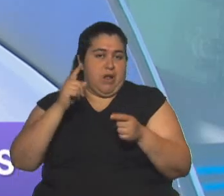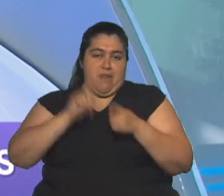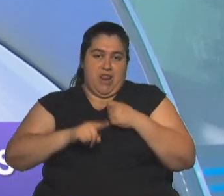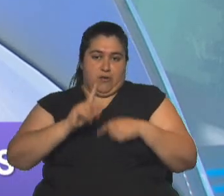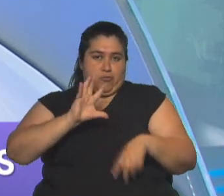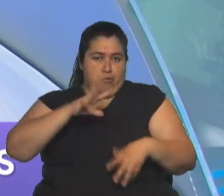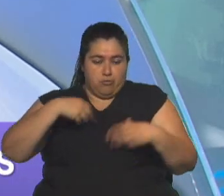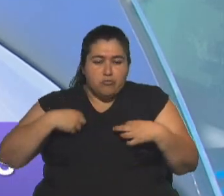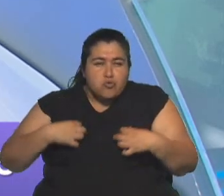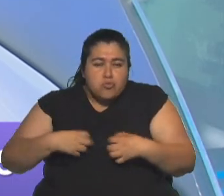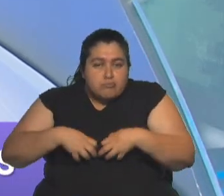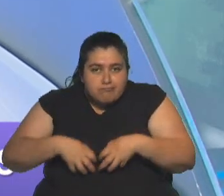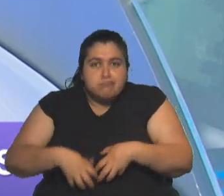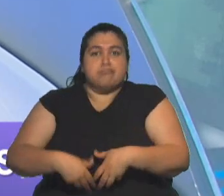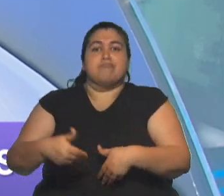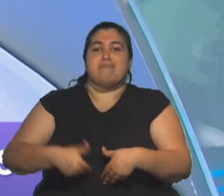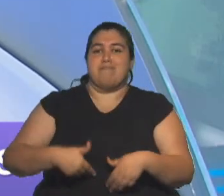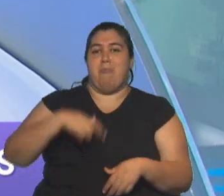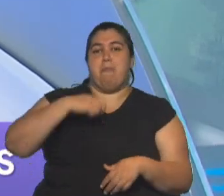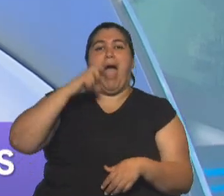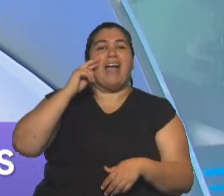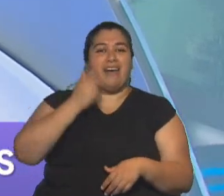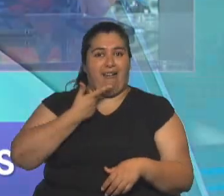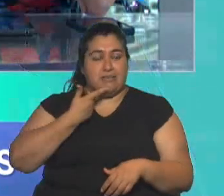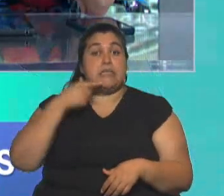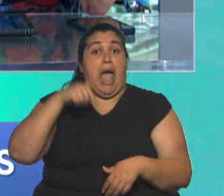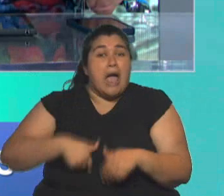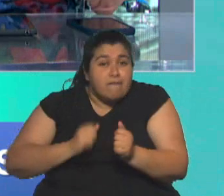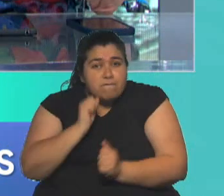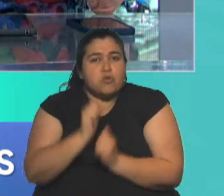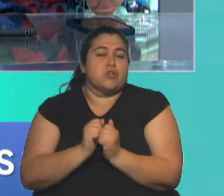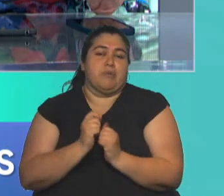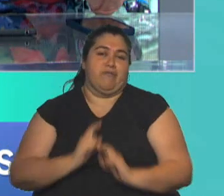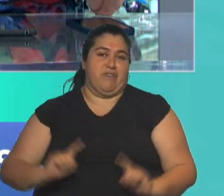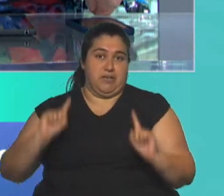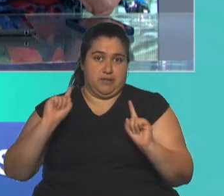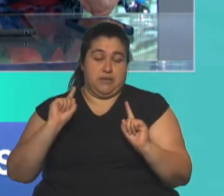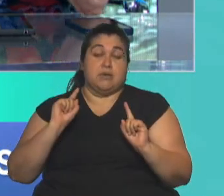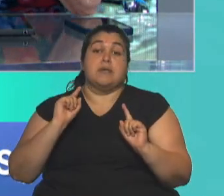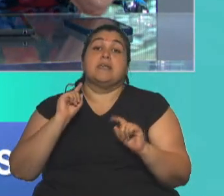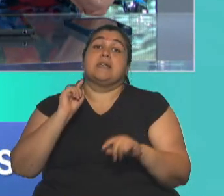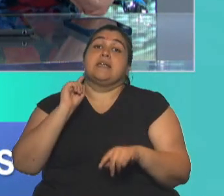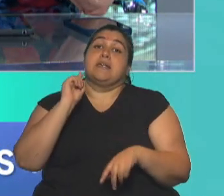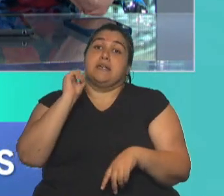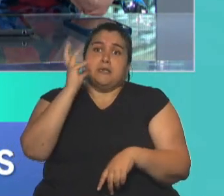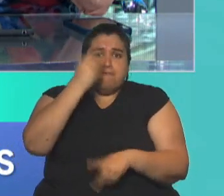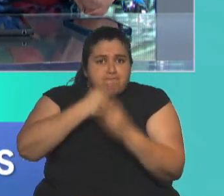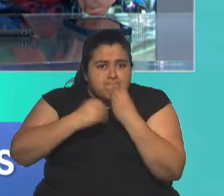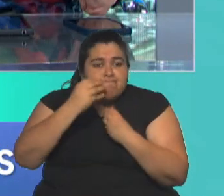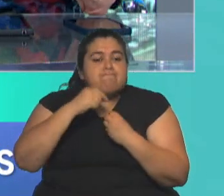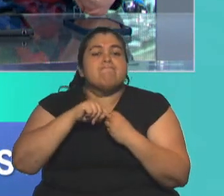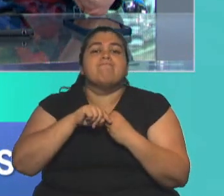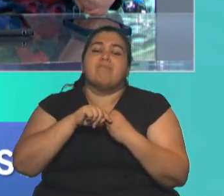el páncreas, y esto impide su correcto funcionamiento y además el exceso de calorías hace que muchas